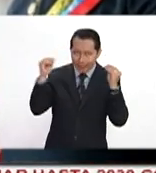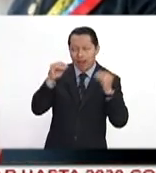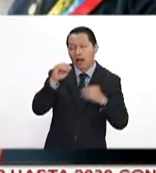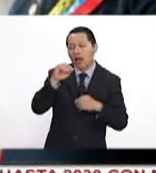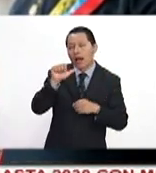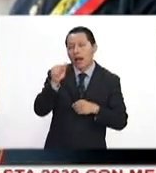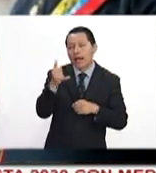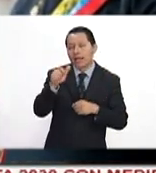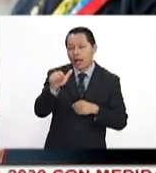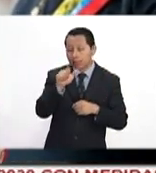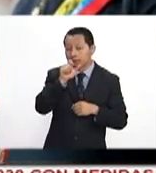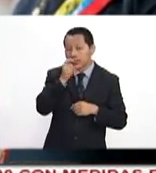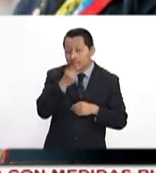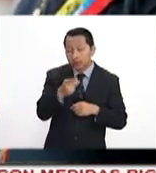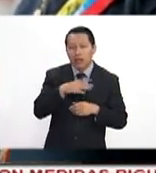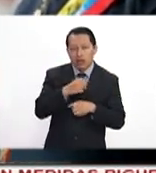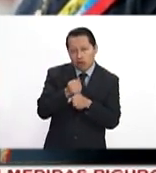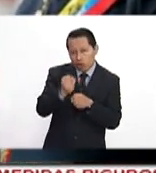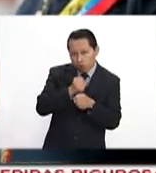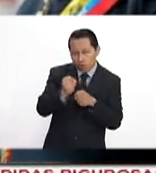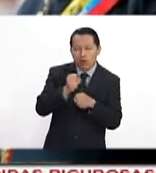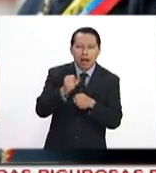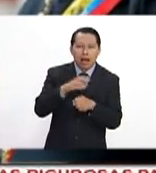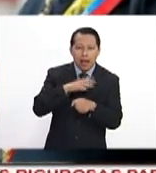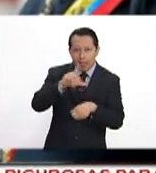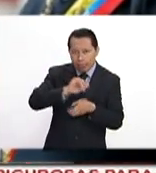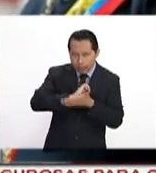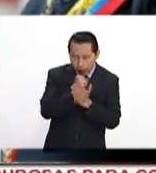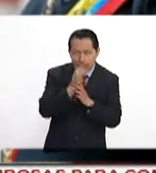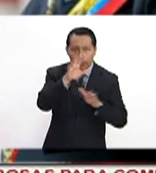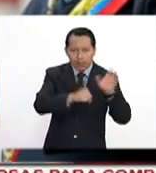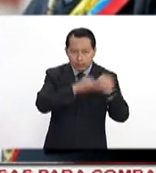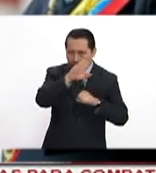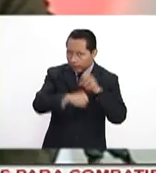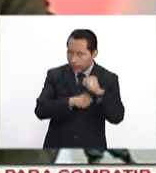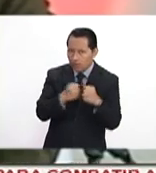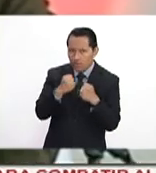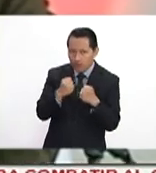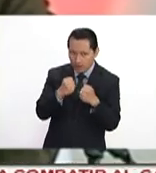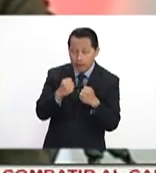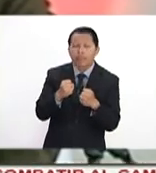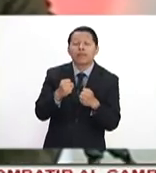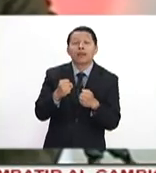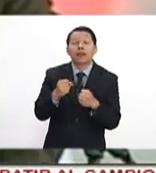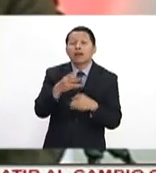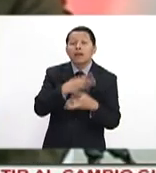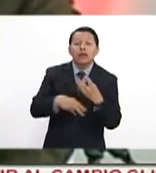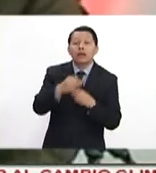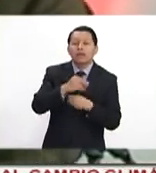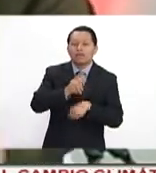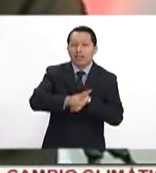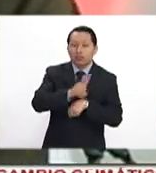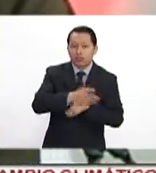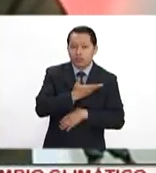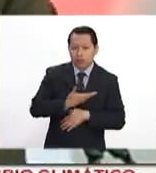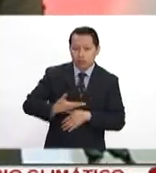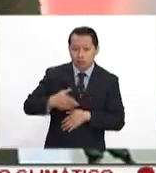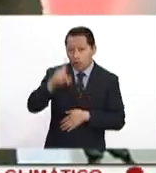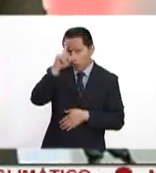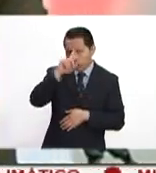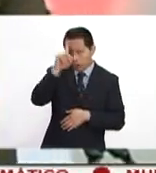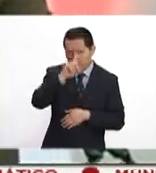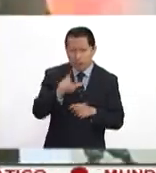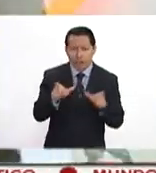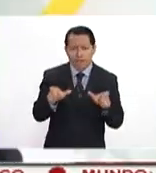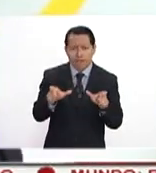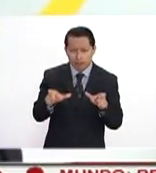como tortura, discriminación, capturas y deportaciones masivas. Por su parte, el mandatario venezolano activó el Consejo de Defensa